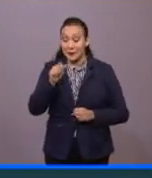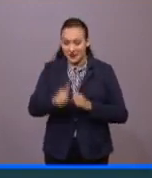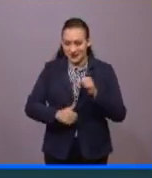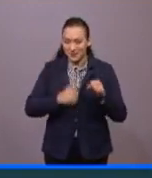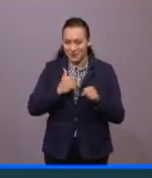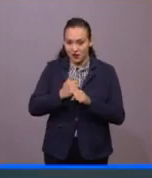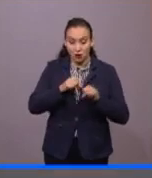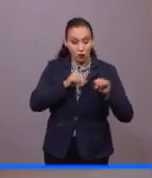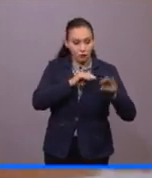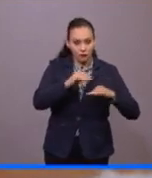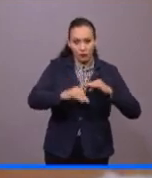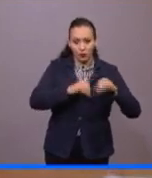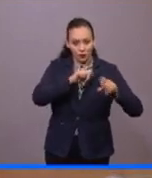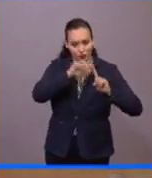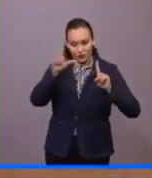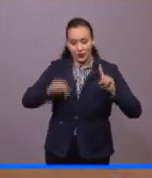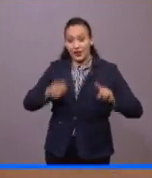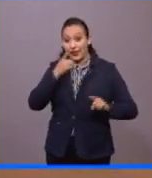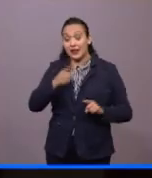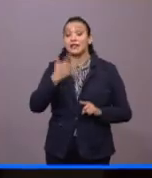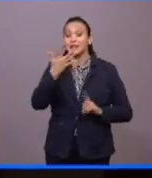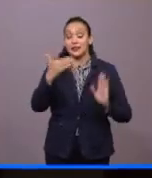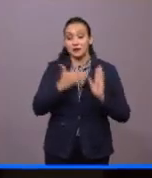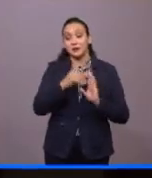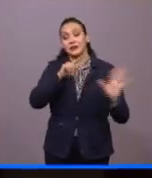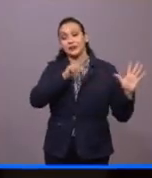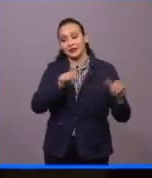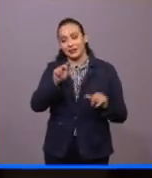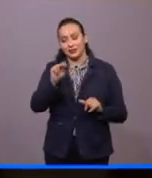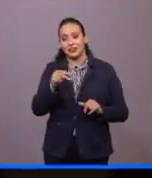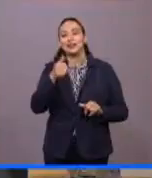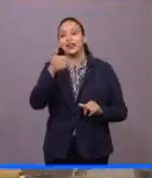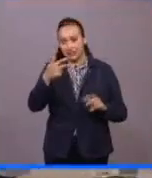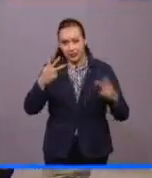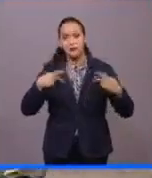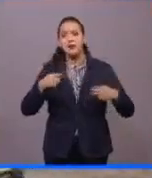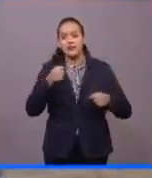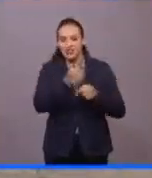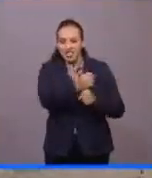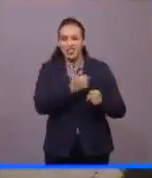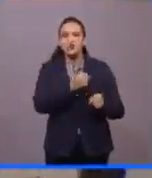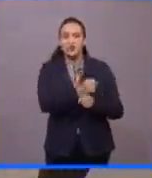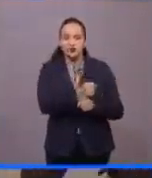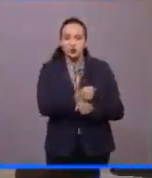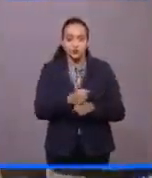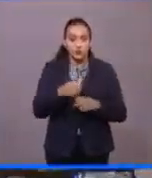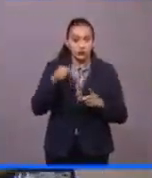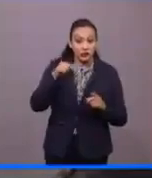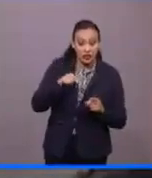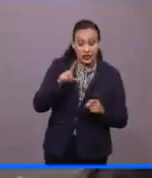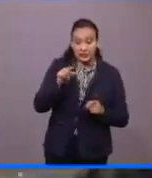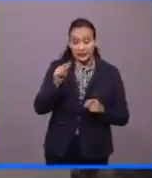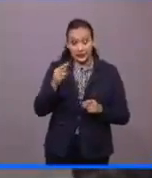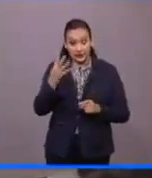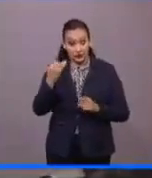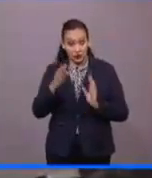de todo el país reportaron 5.786 víctimas de tortura, de las cuales